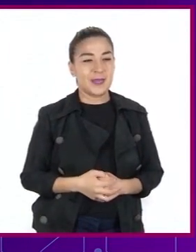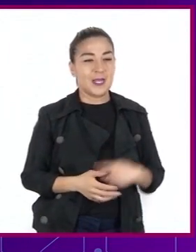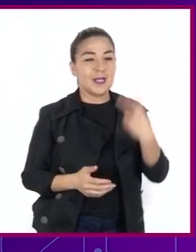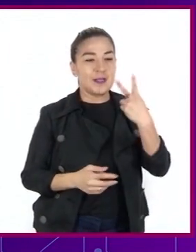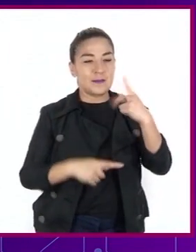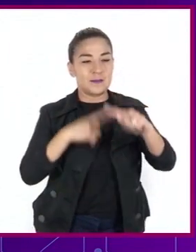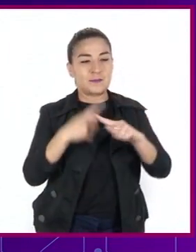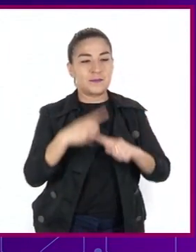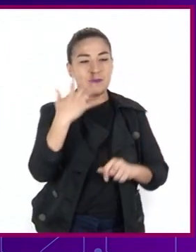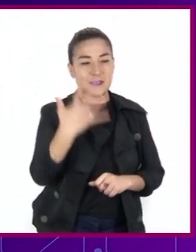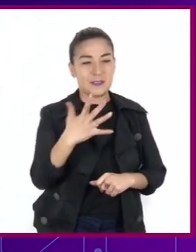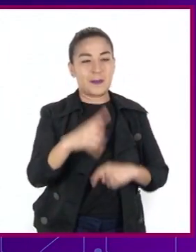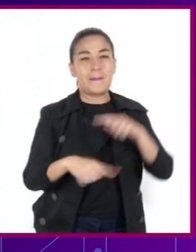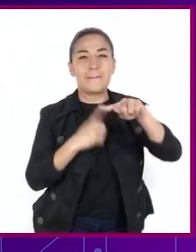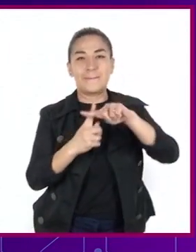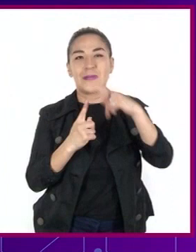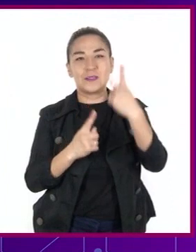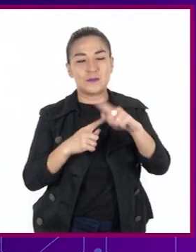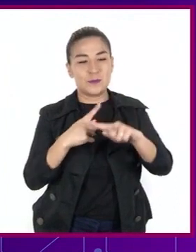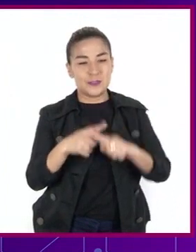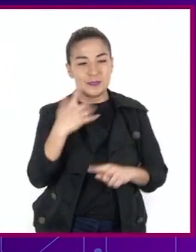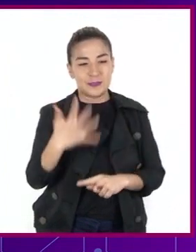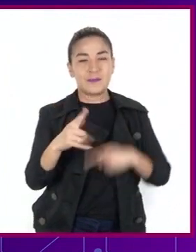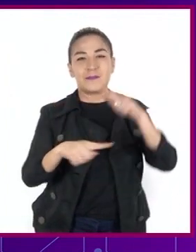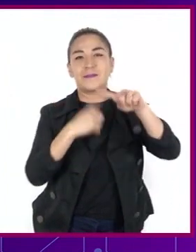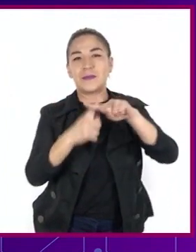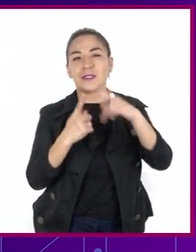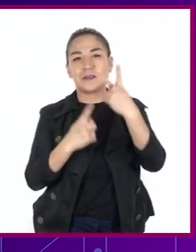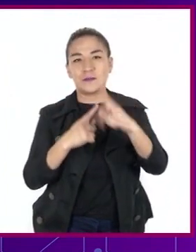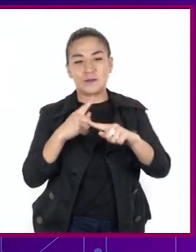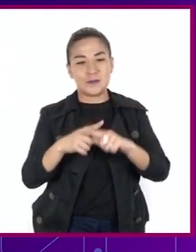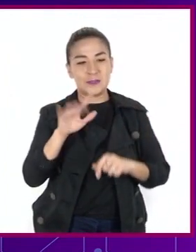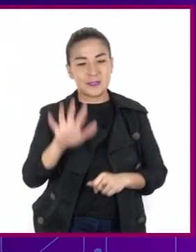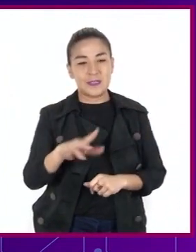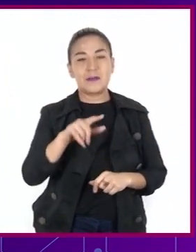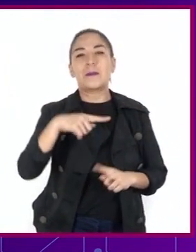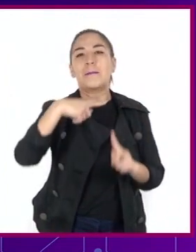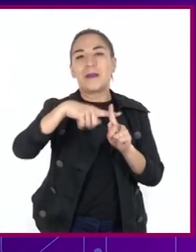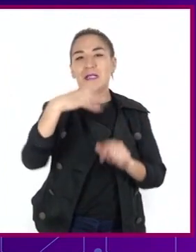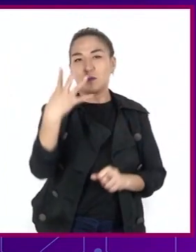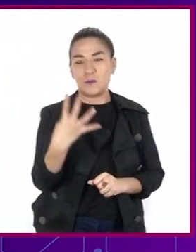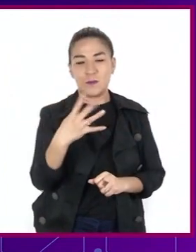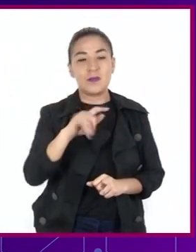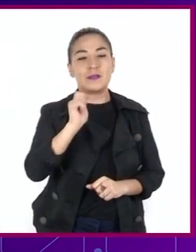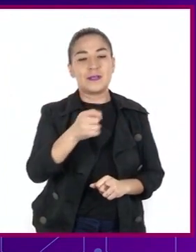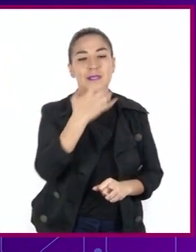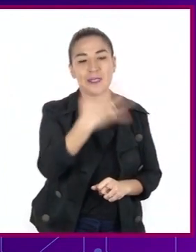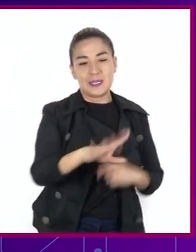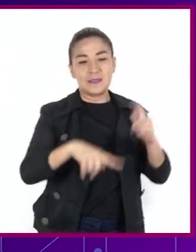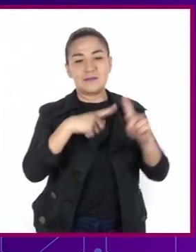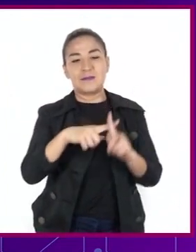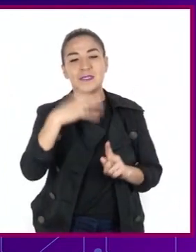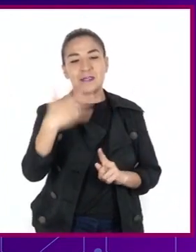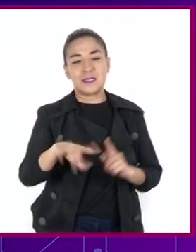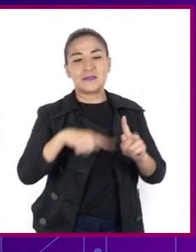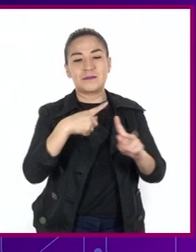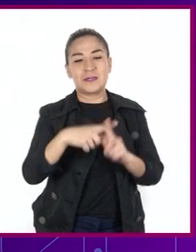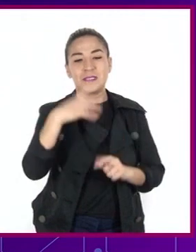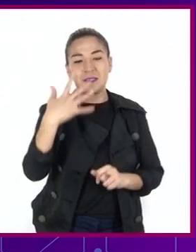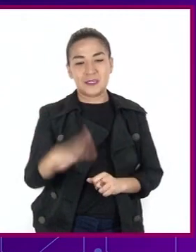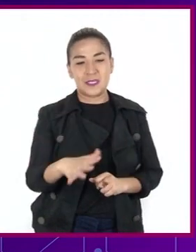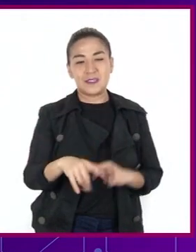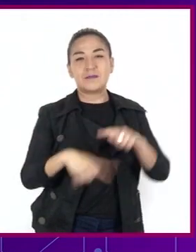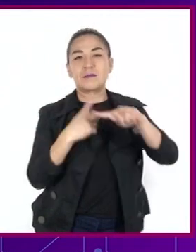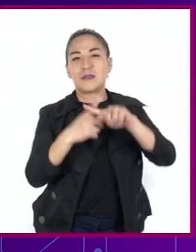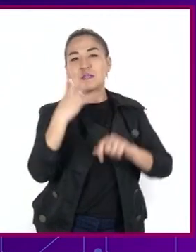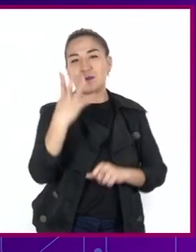por 5, más 2 por 5, más 2 por 5, más 4. Es igual a 10, más 10, más 10,